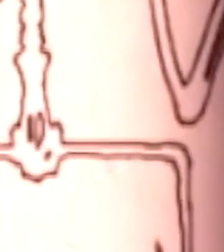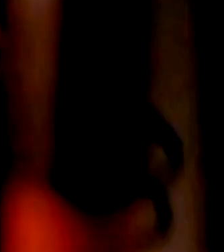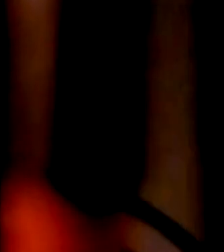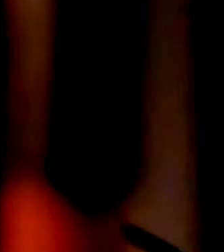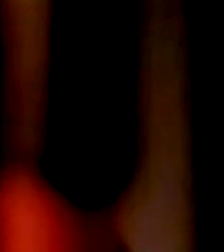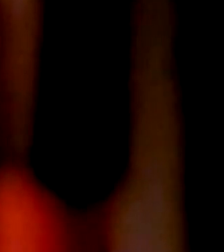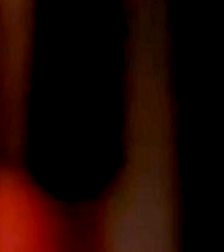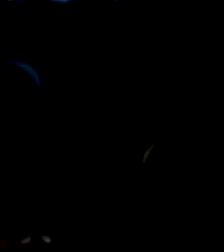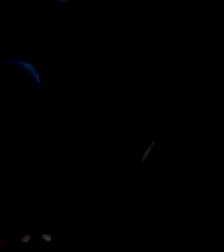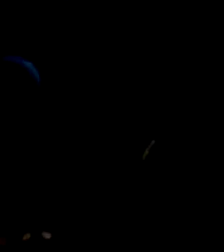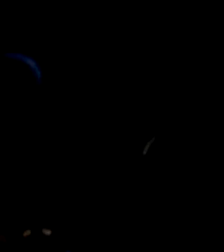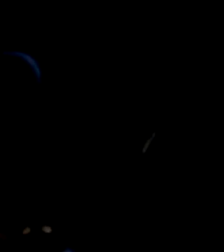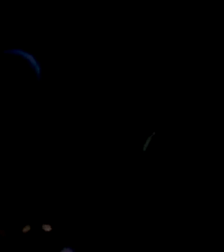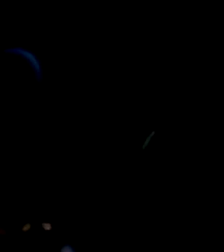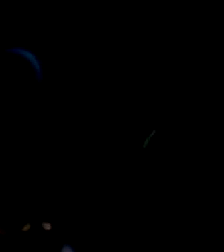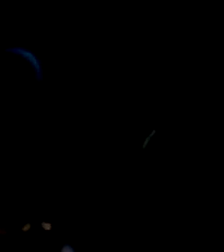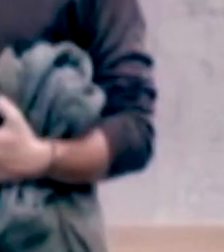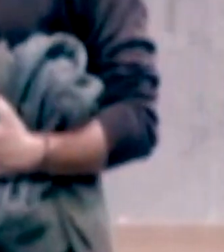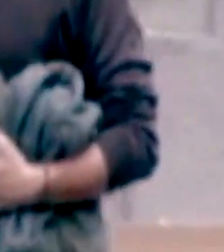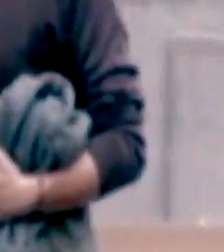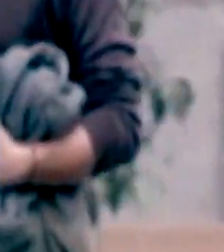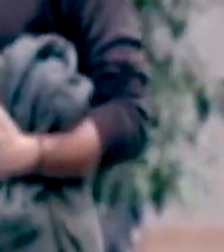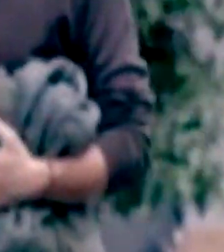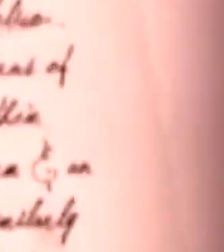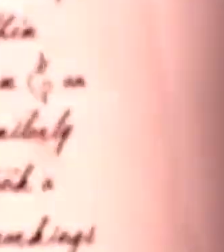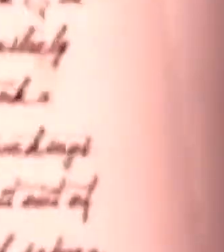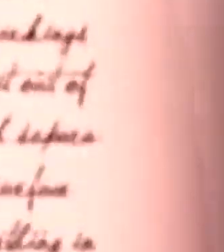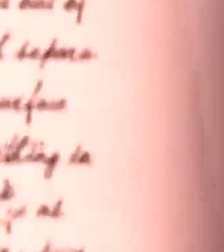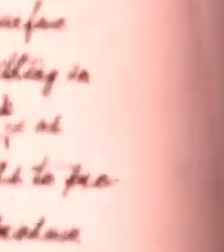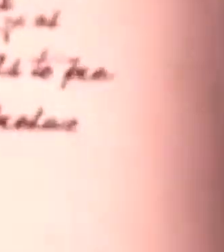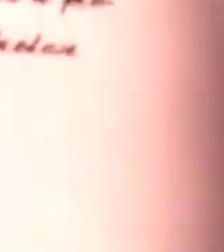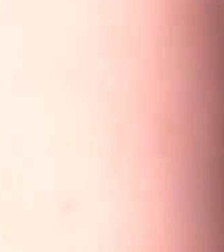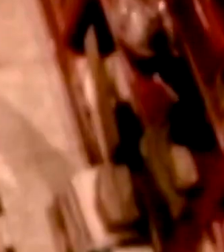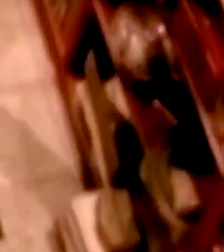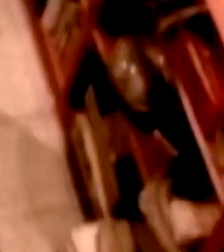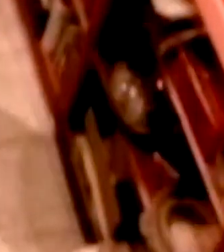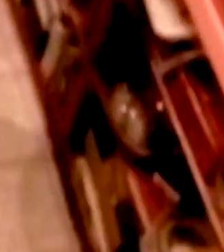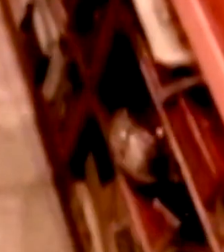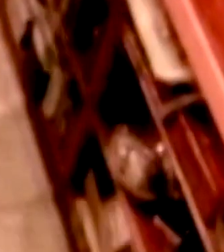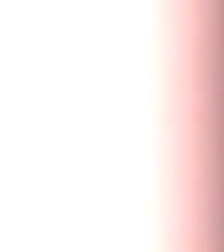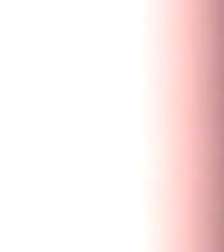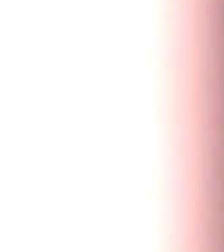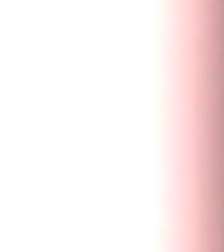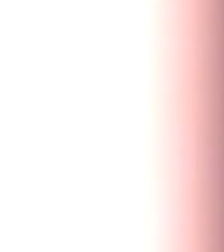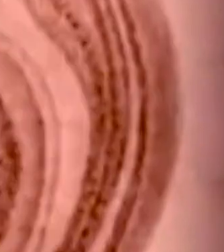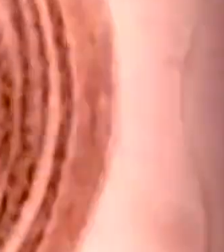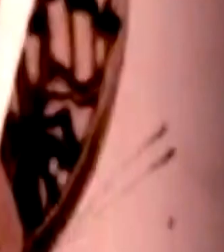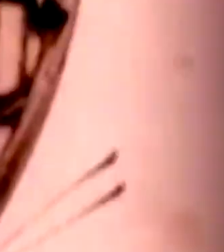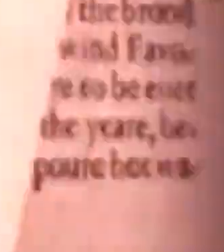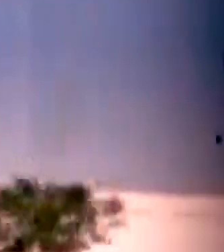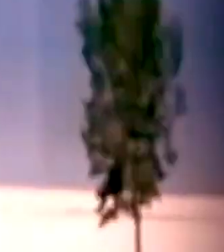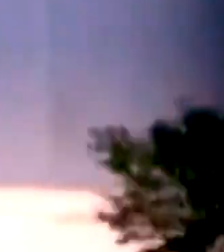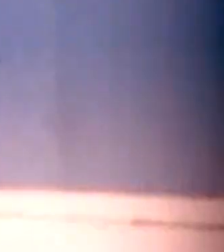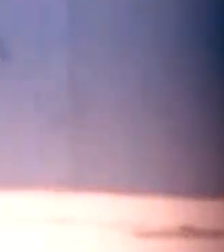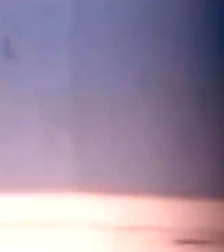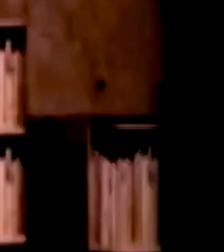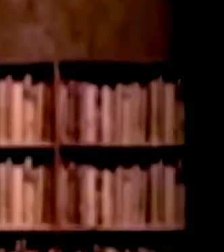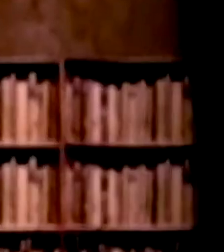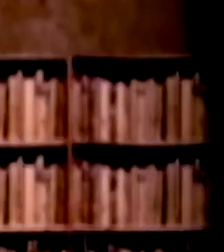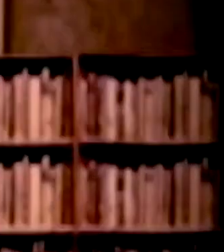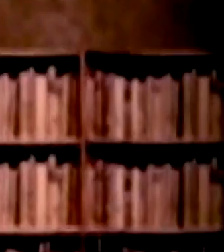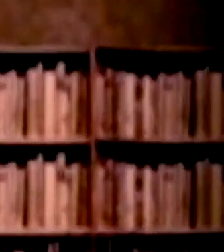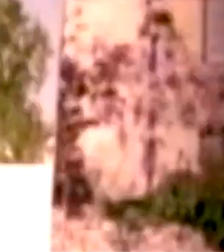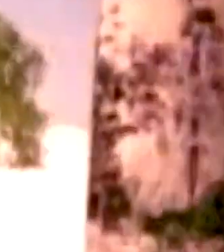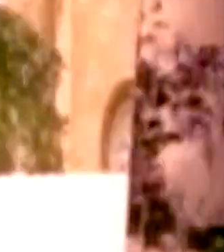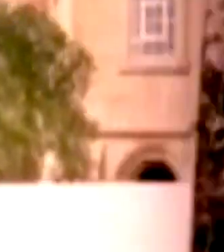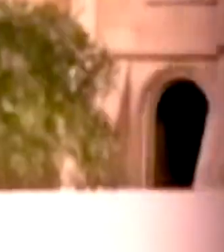nada más. Darwin nos acompaña en cada hecho de nuestra vida cotidiana. Un documental que pretende demostrar esta teoría